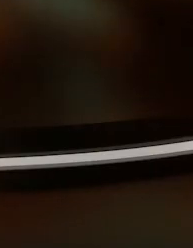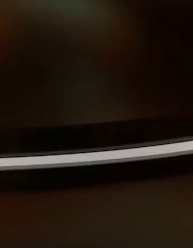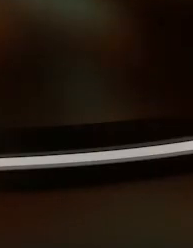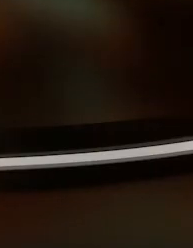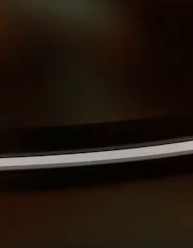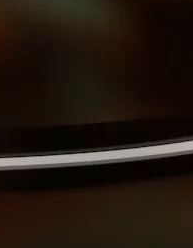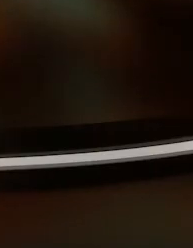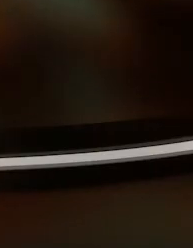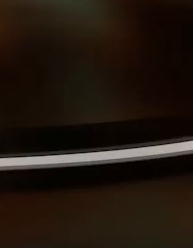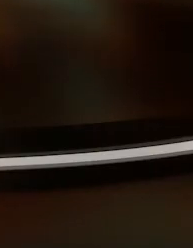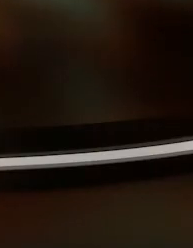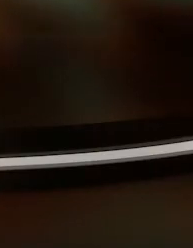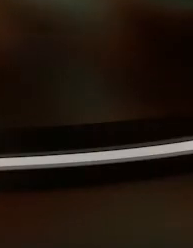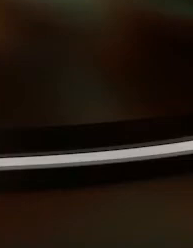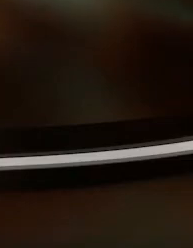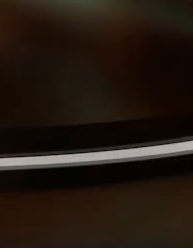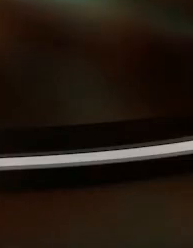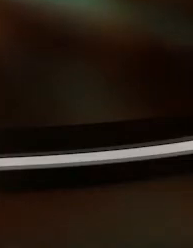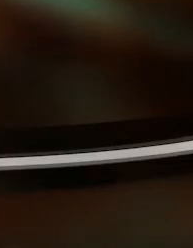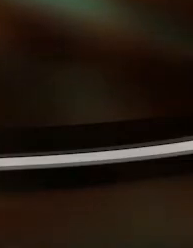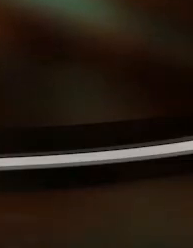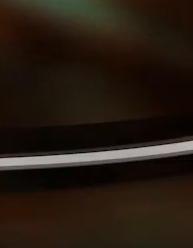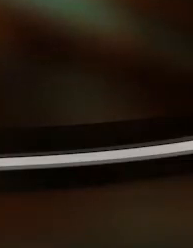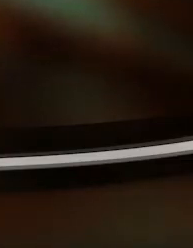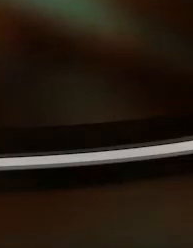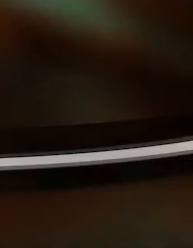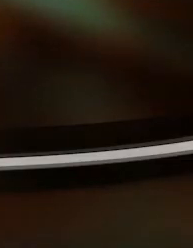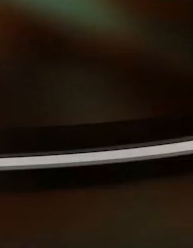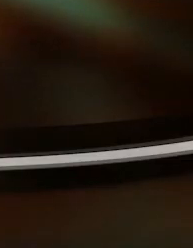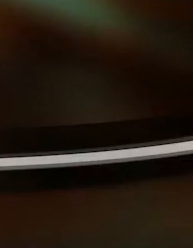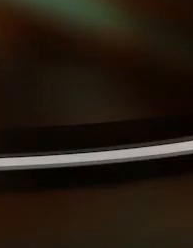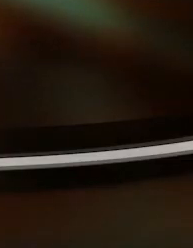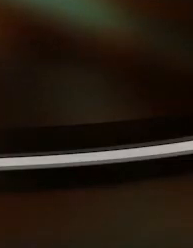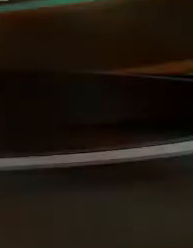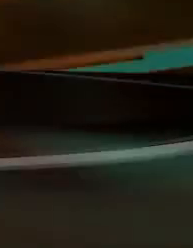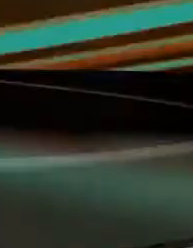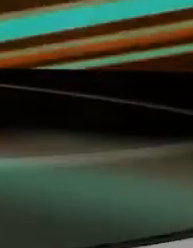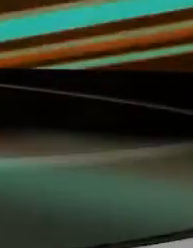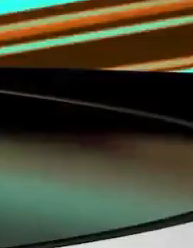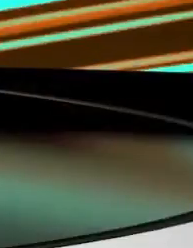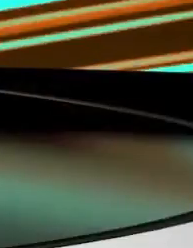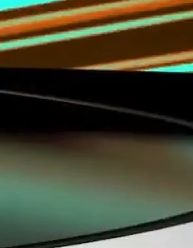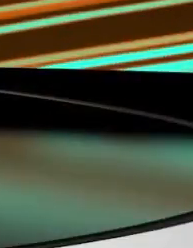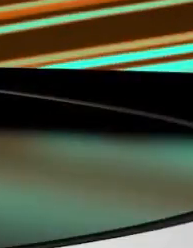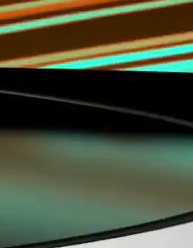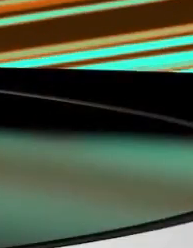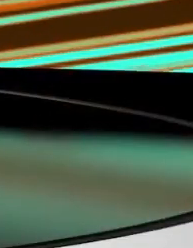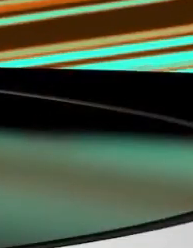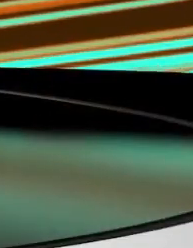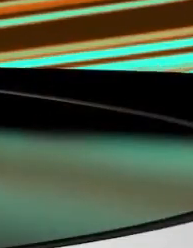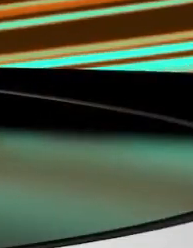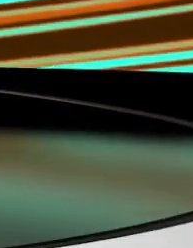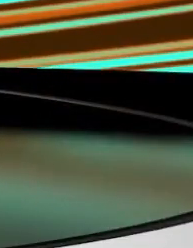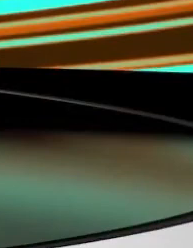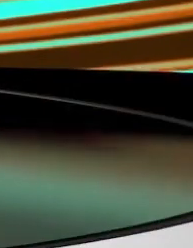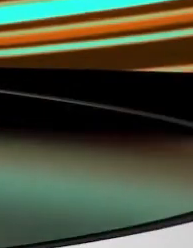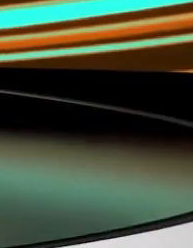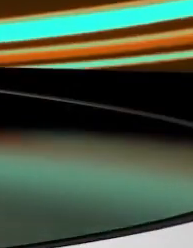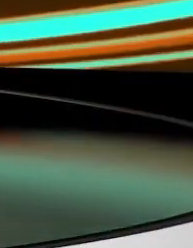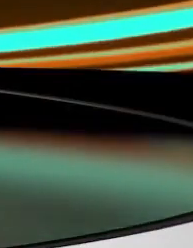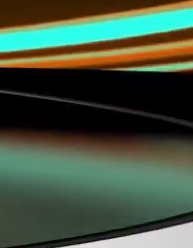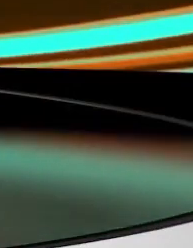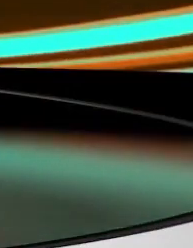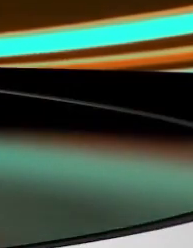riesgo la continuidad, que es nuestra obligación permanente. No, me parece que Octavio también quería entregar su opinión. Sí,